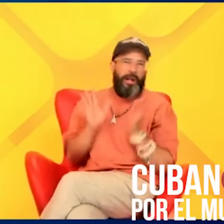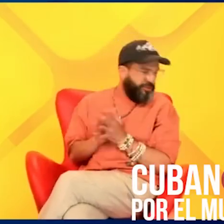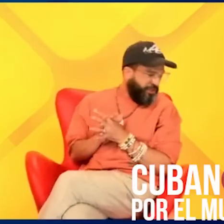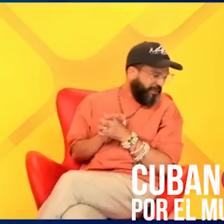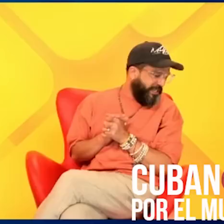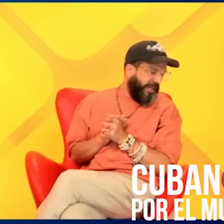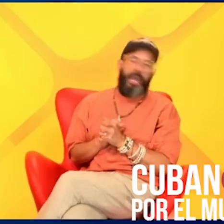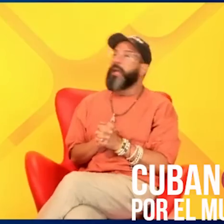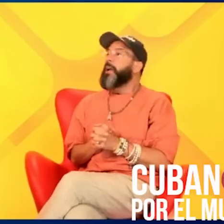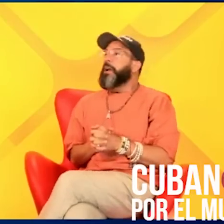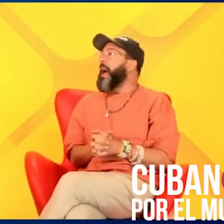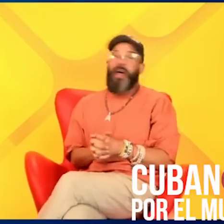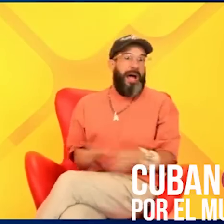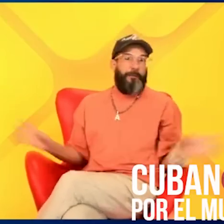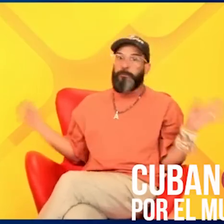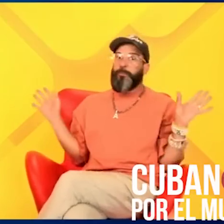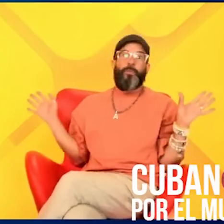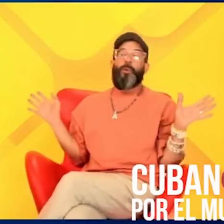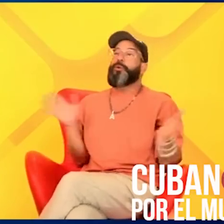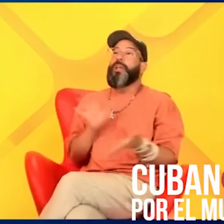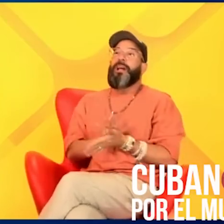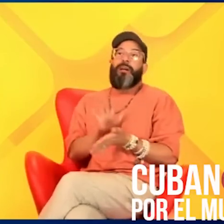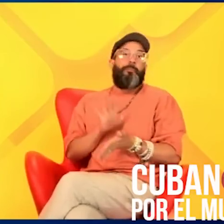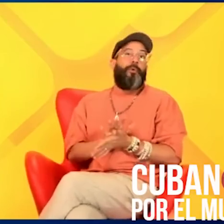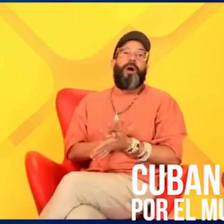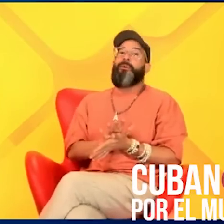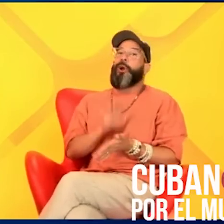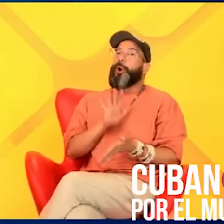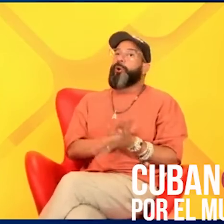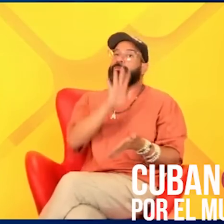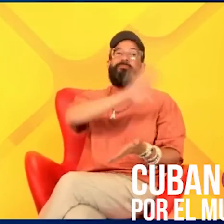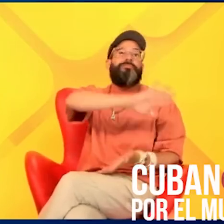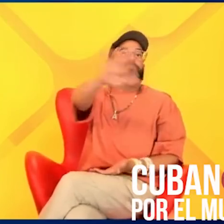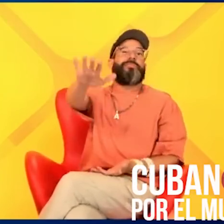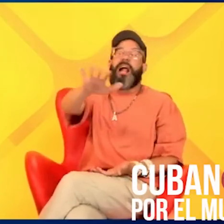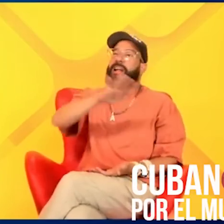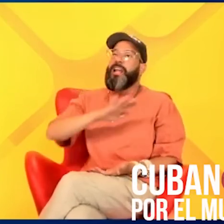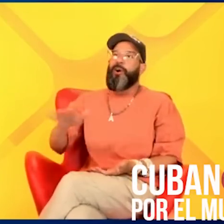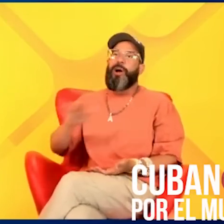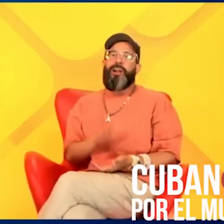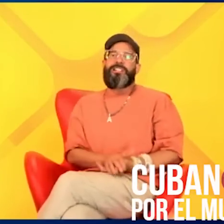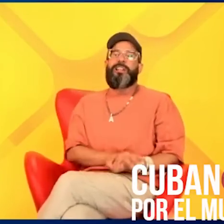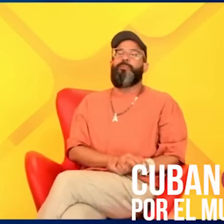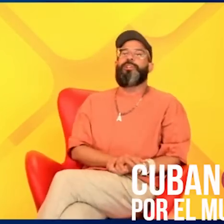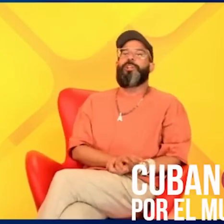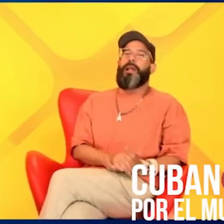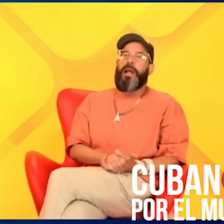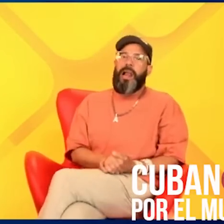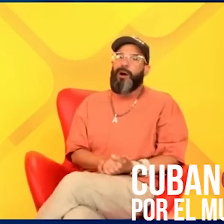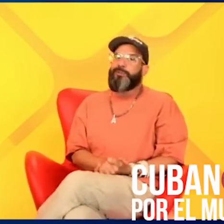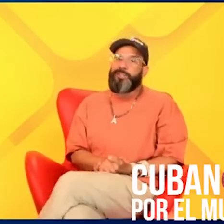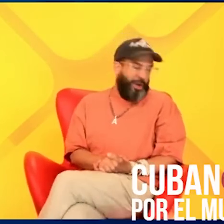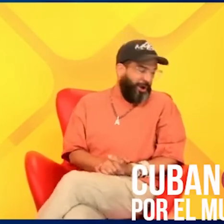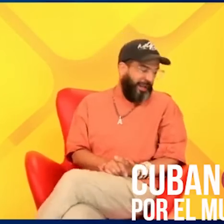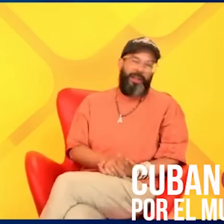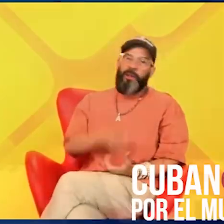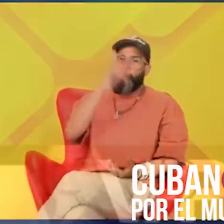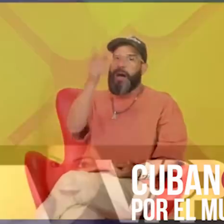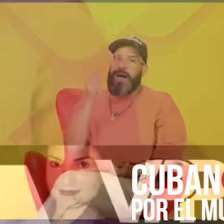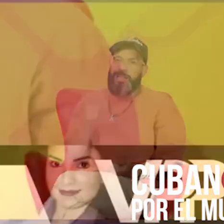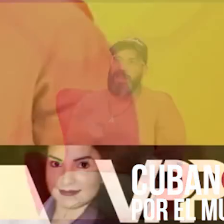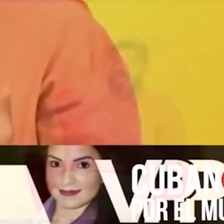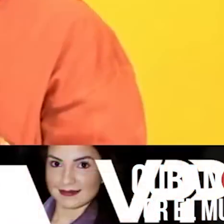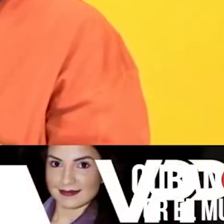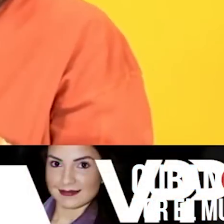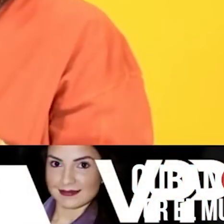Hugo Cancio. Así que nada, usted, pueblo, tranquilo, que ahora se te multiplican las opciones.